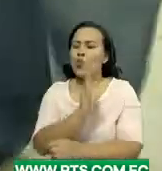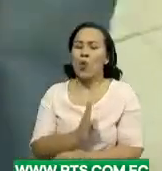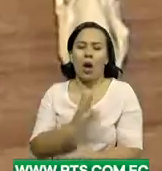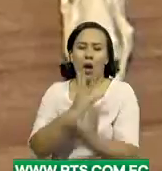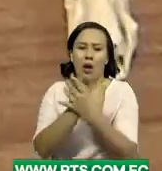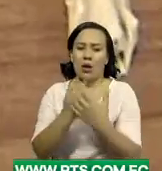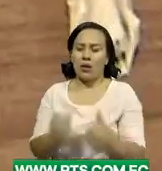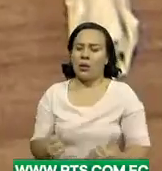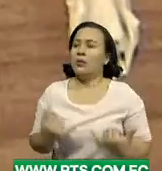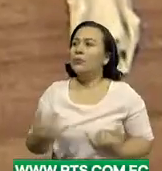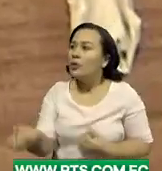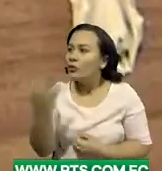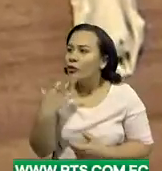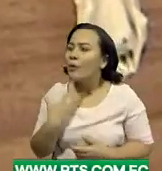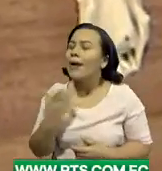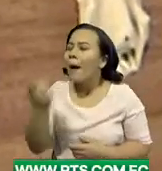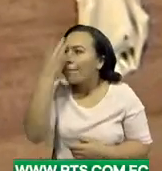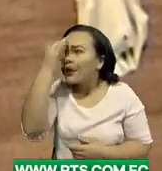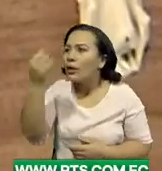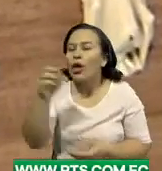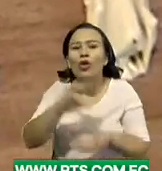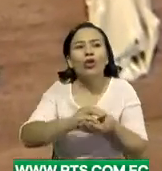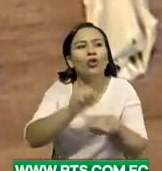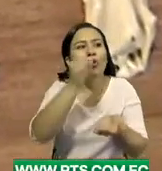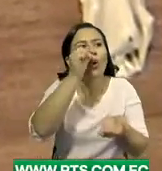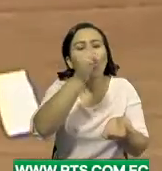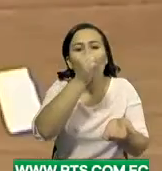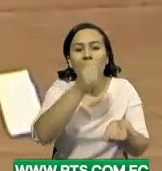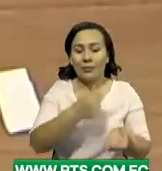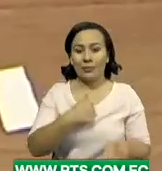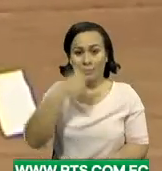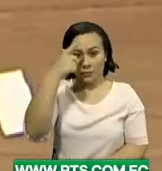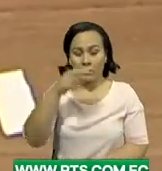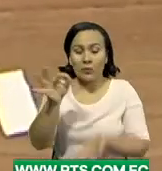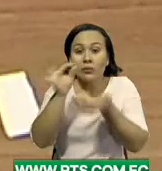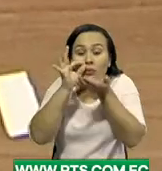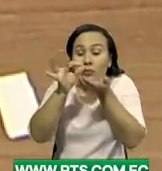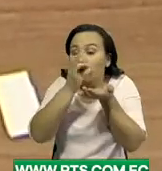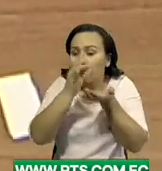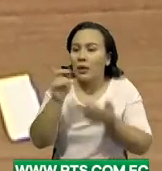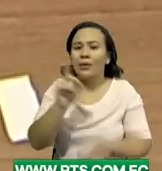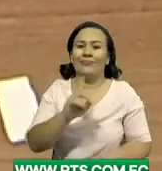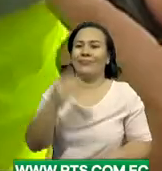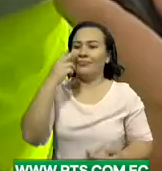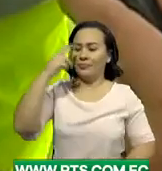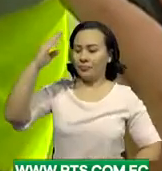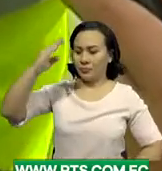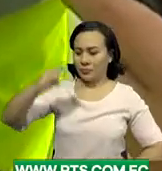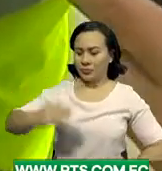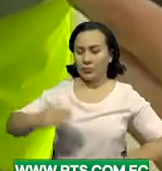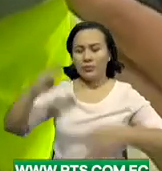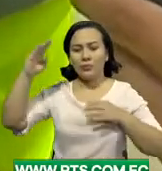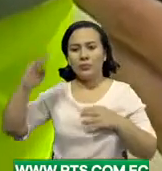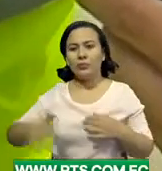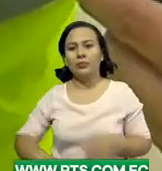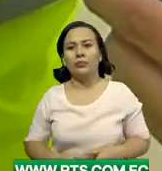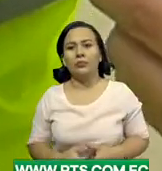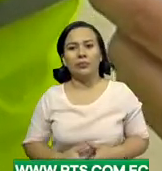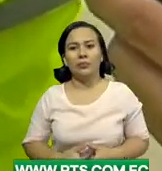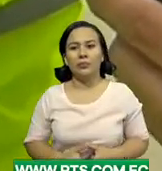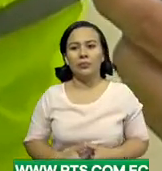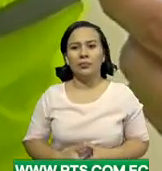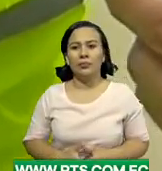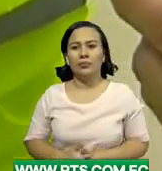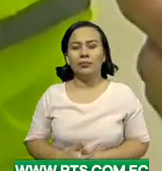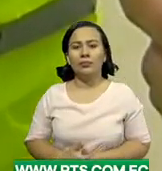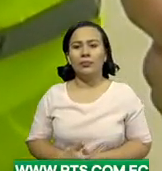un argumento que los absolviera. No argumentaron que eran consumidores en función de la tabla que permite consumos o dosis personales. Es lo